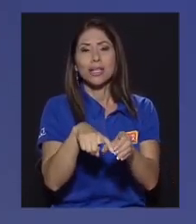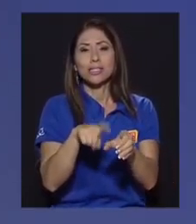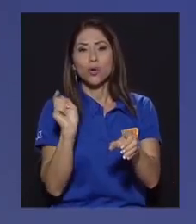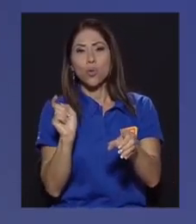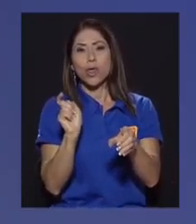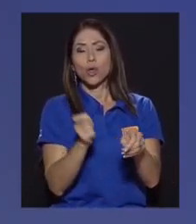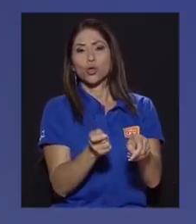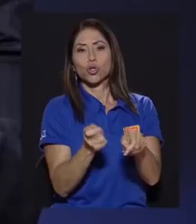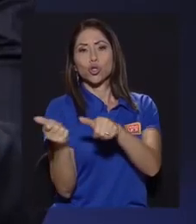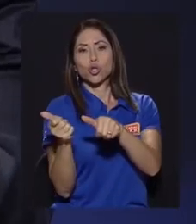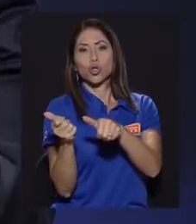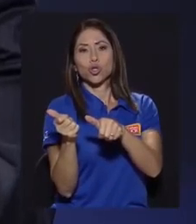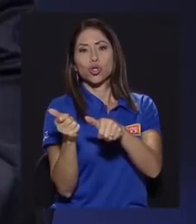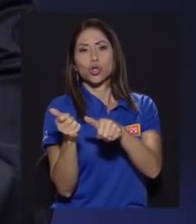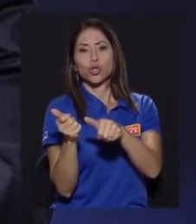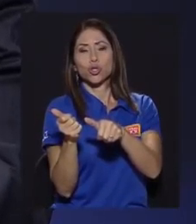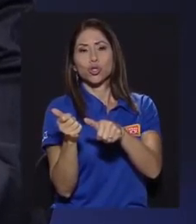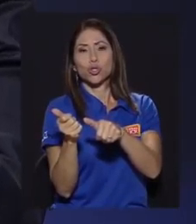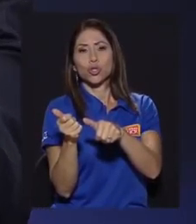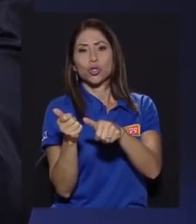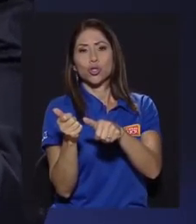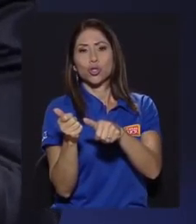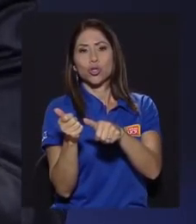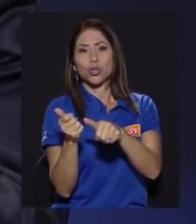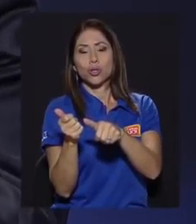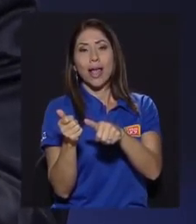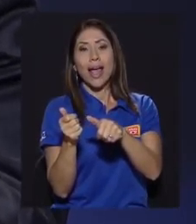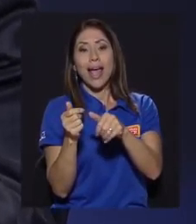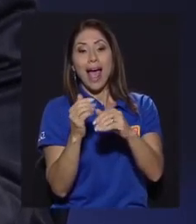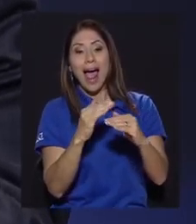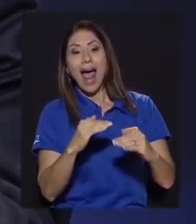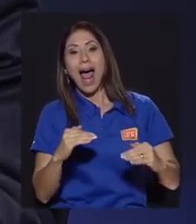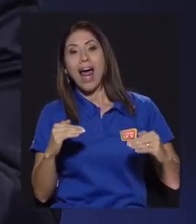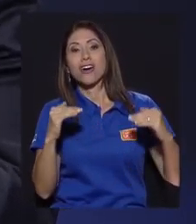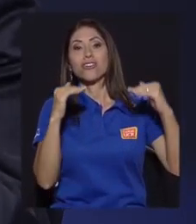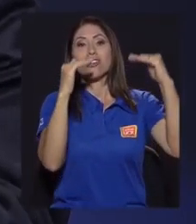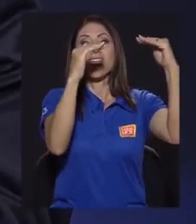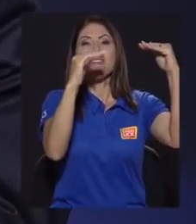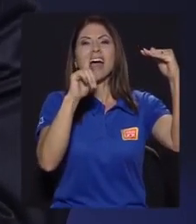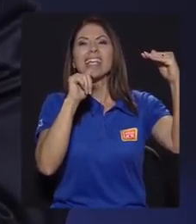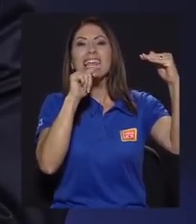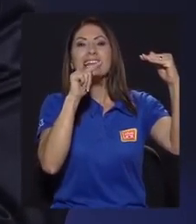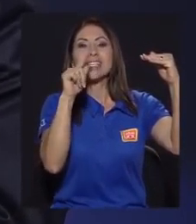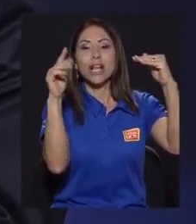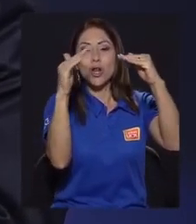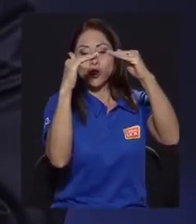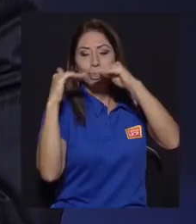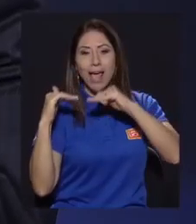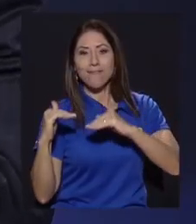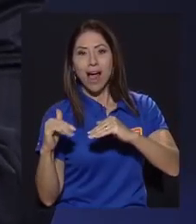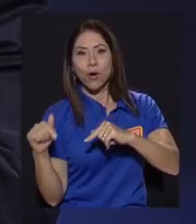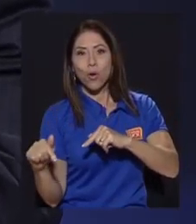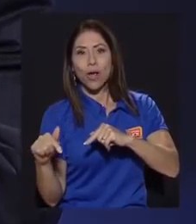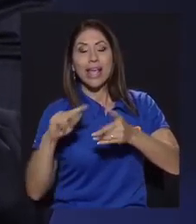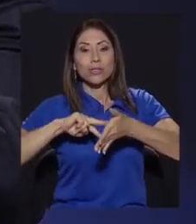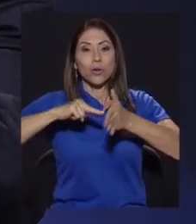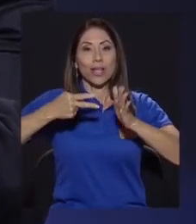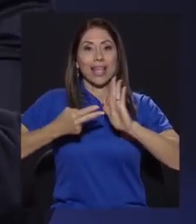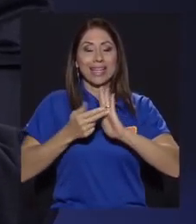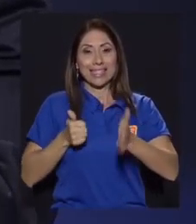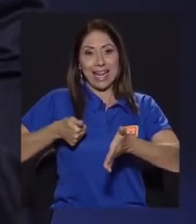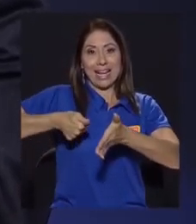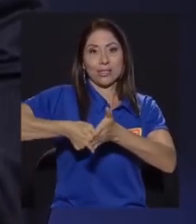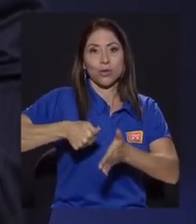arriba los de abajo eso es lo que quiere decir la elección del 4 de febrero que ha sorprendido